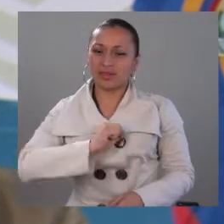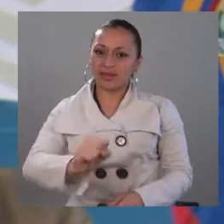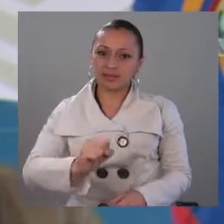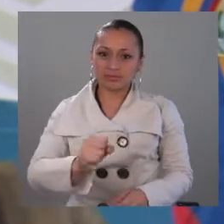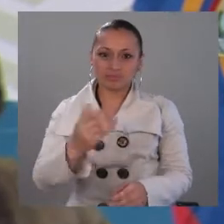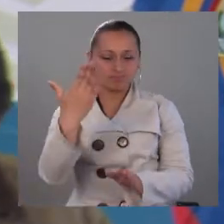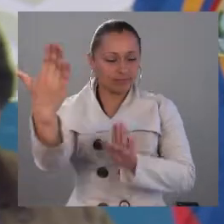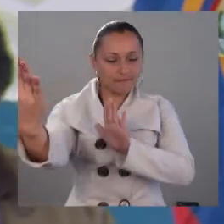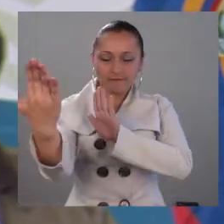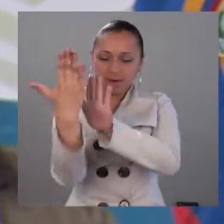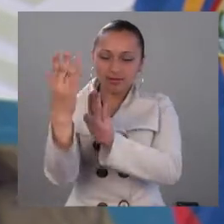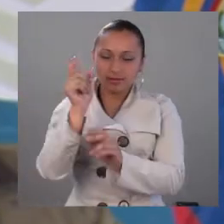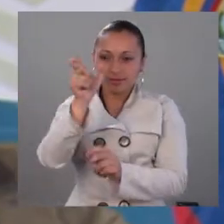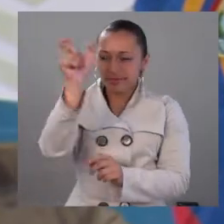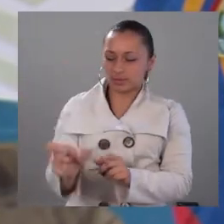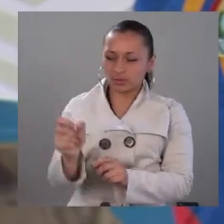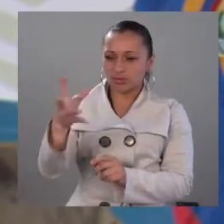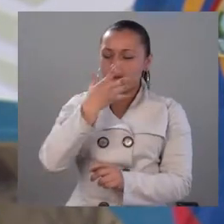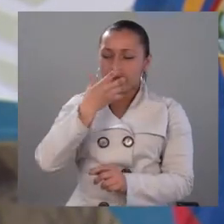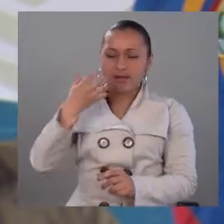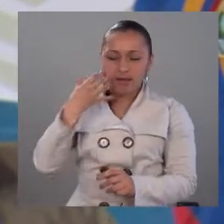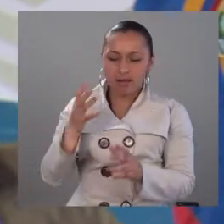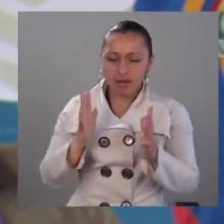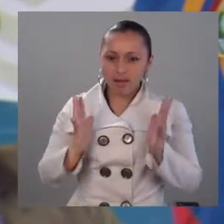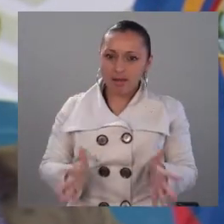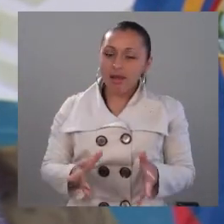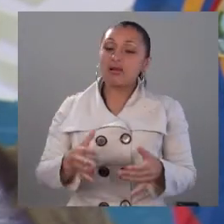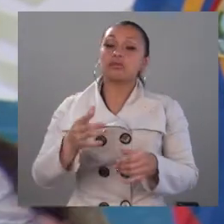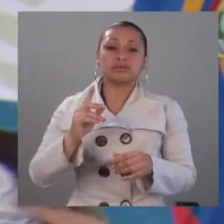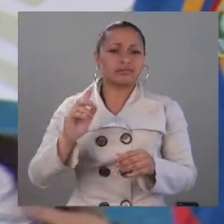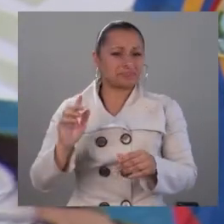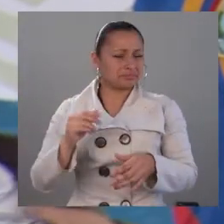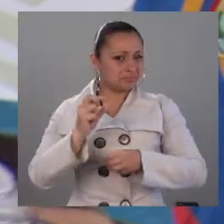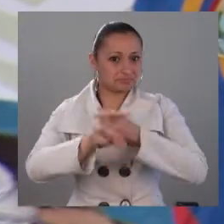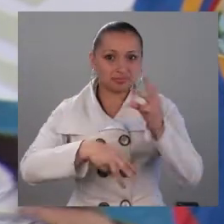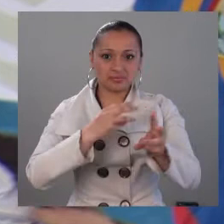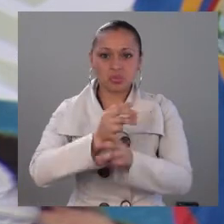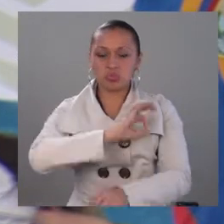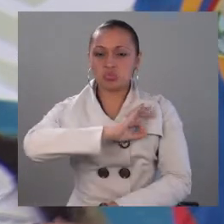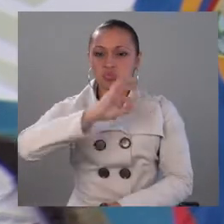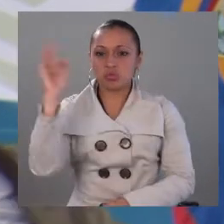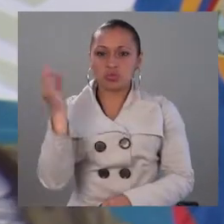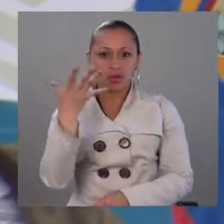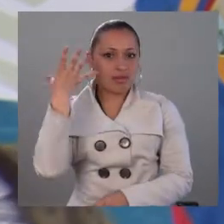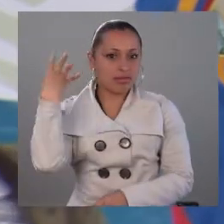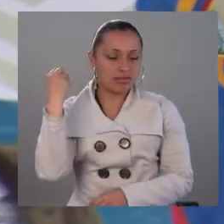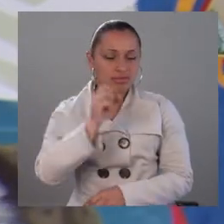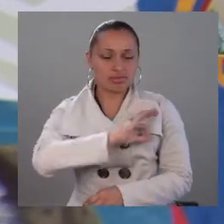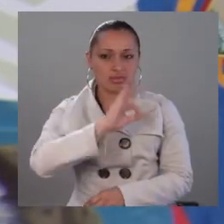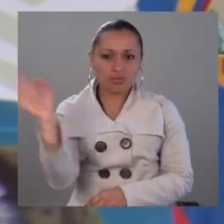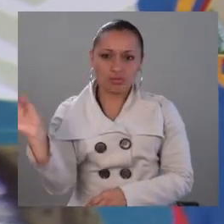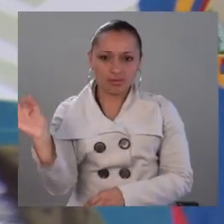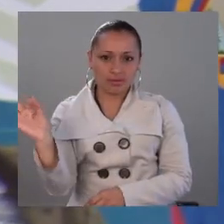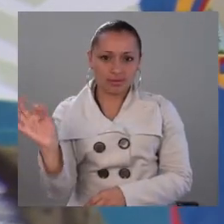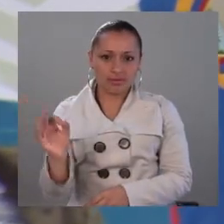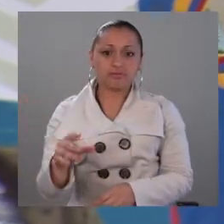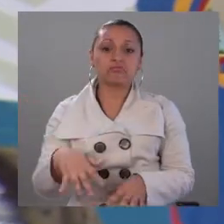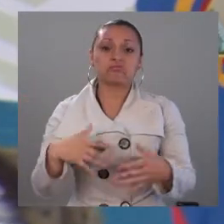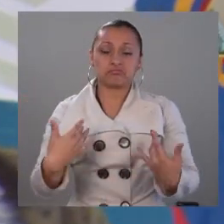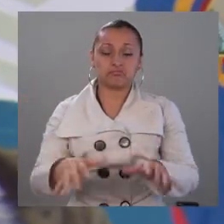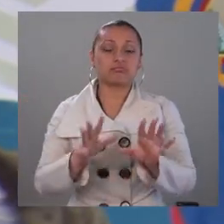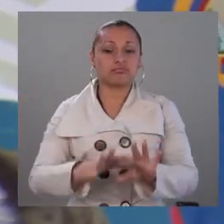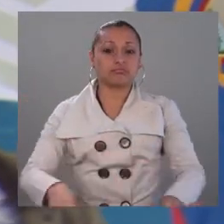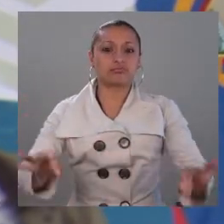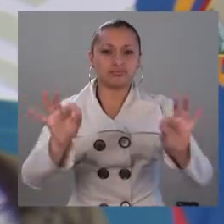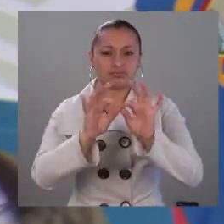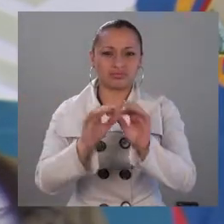de sus victimarios, es un hecho histórico sin precedentes en el mundo, como lo dijo Naciones Unidas. Esto no había